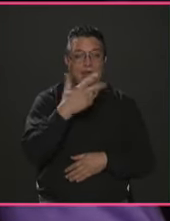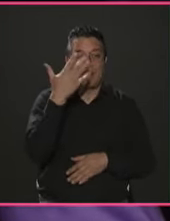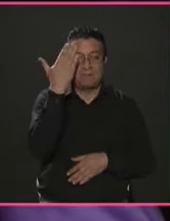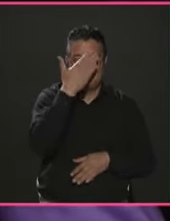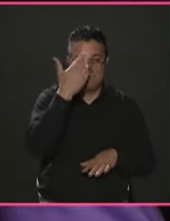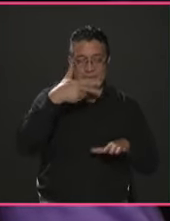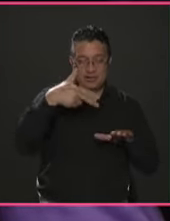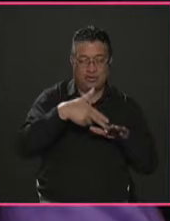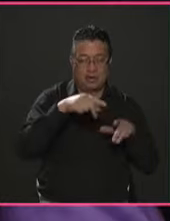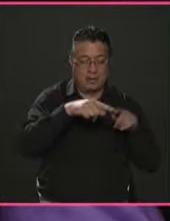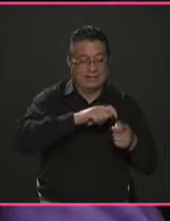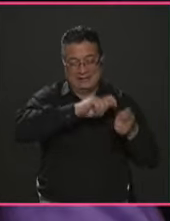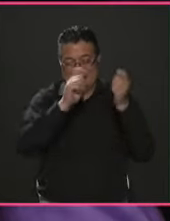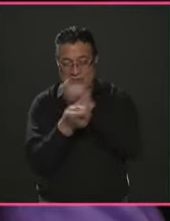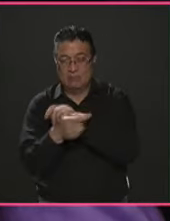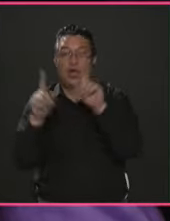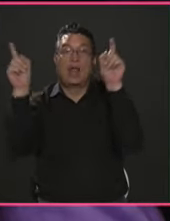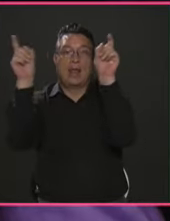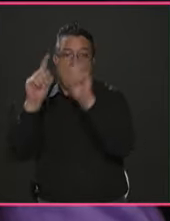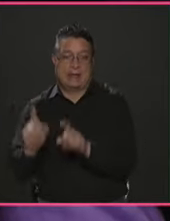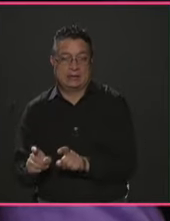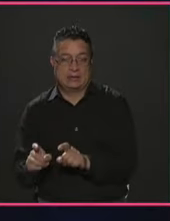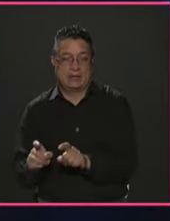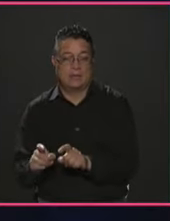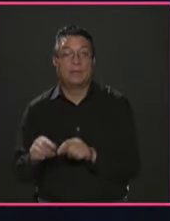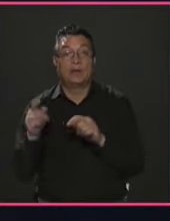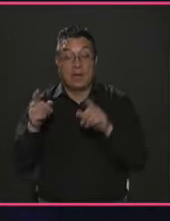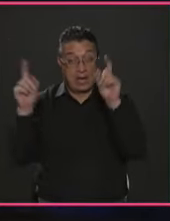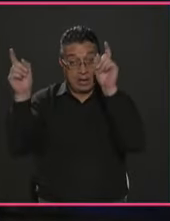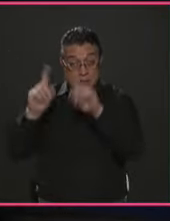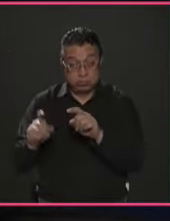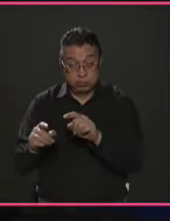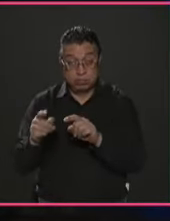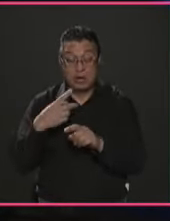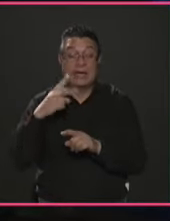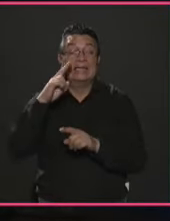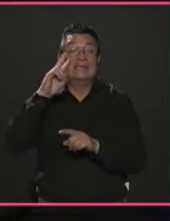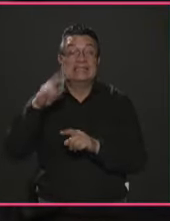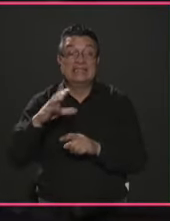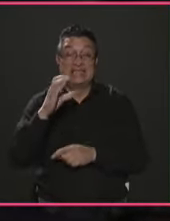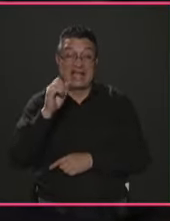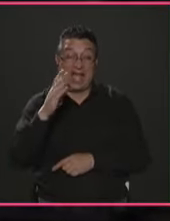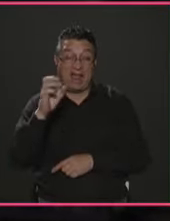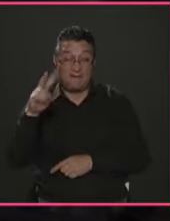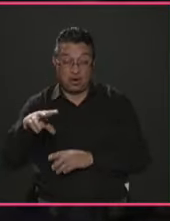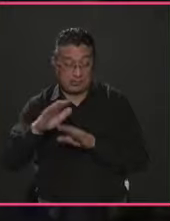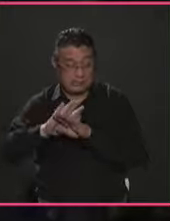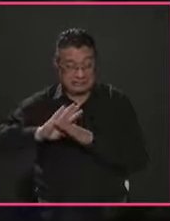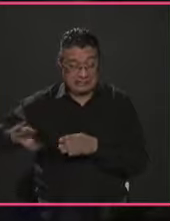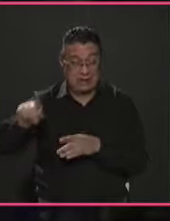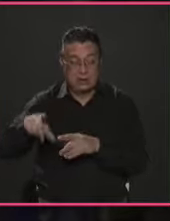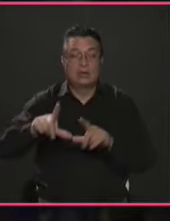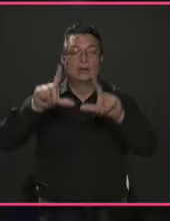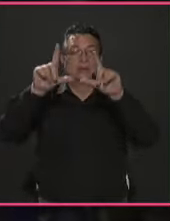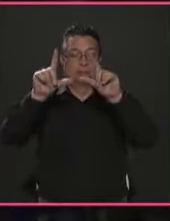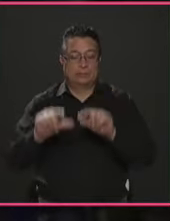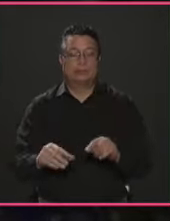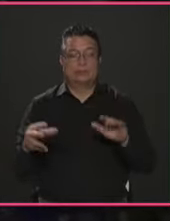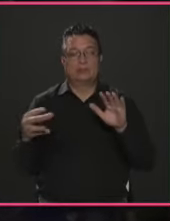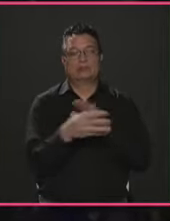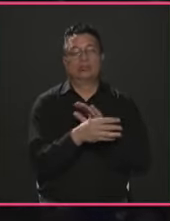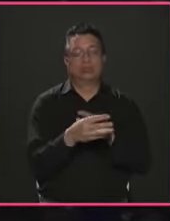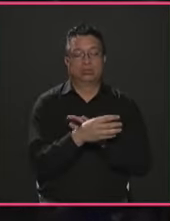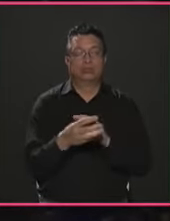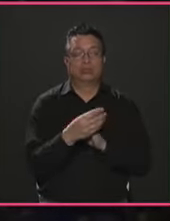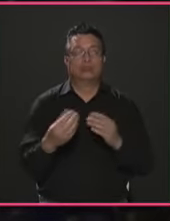es electrificar losos Y si la matriz eléctrica está descarbonizada esa electrificación reduce las emisiones